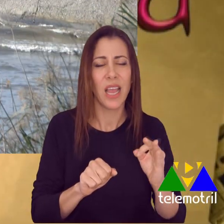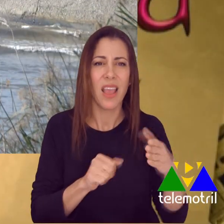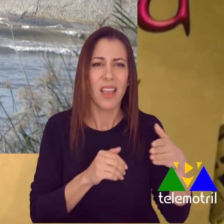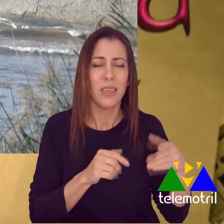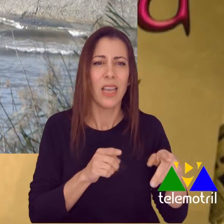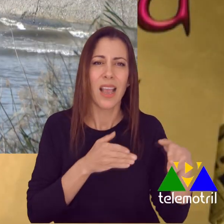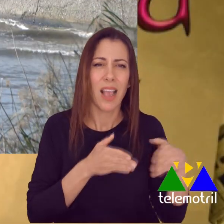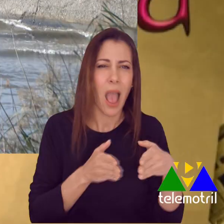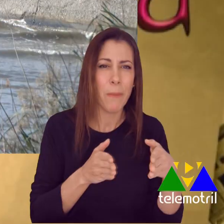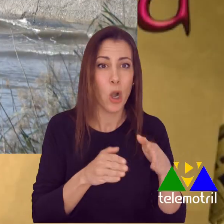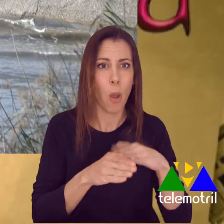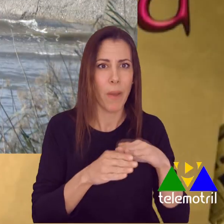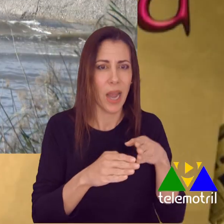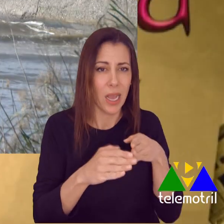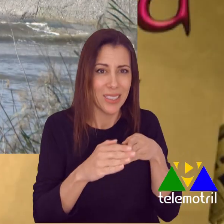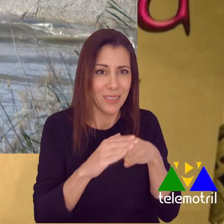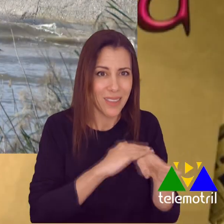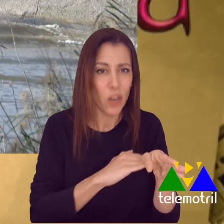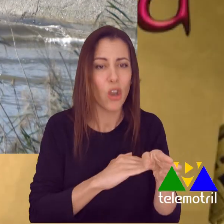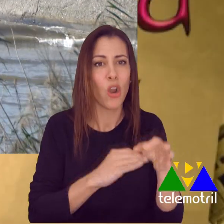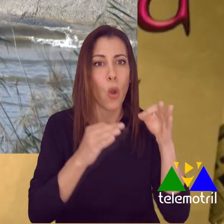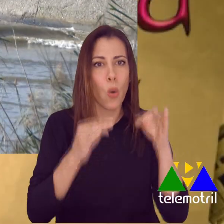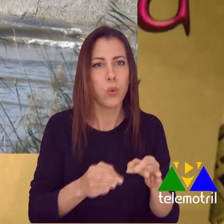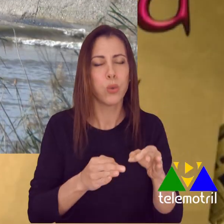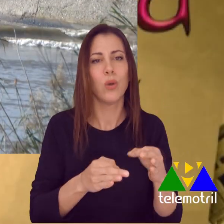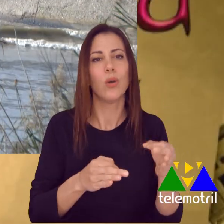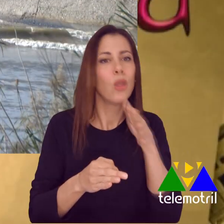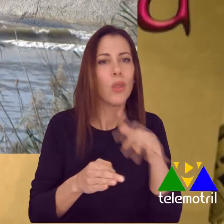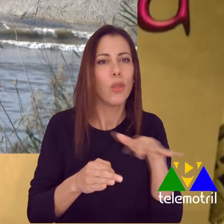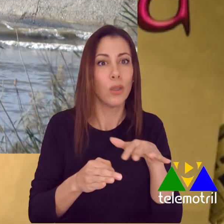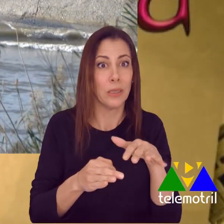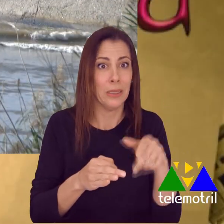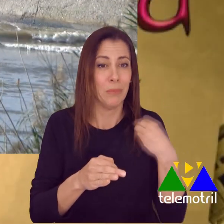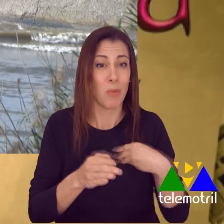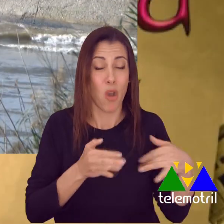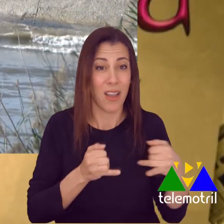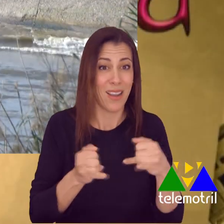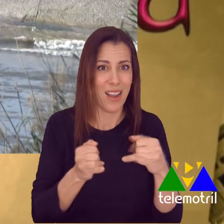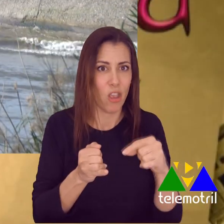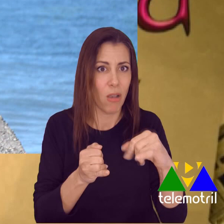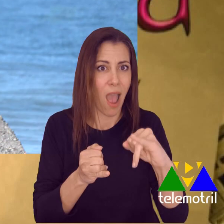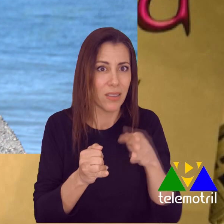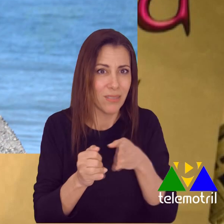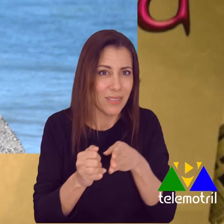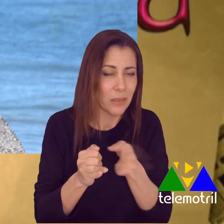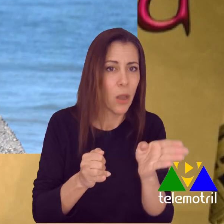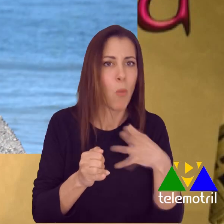penetración hacia el interior, que estaba justo en el cauce del río. Ese gran castillo que tenemos en